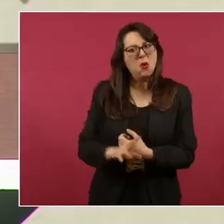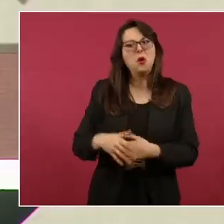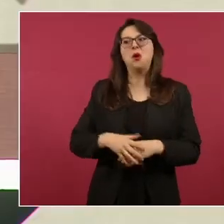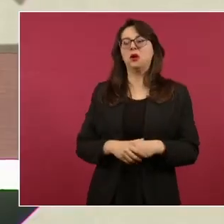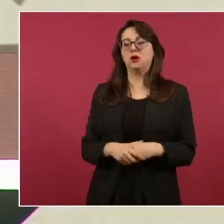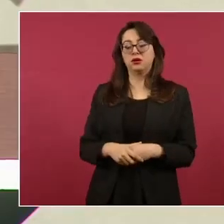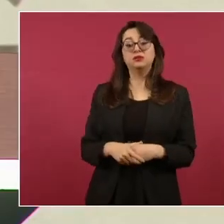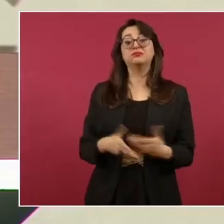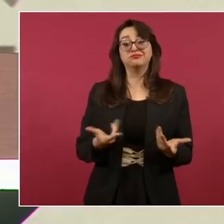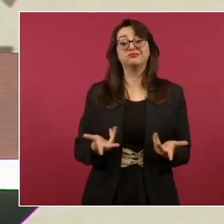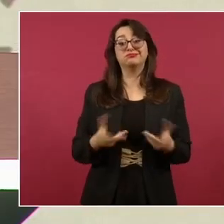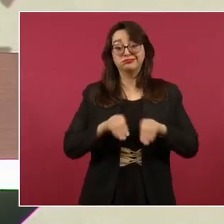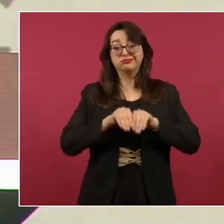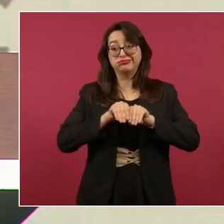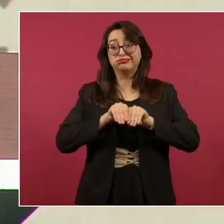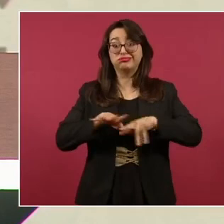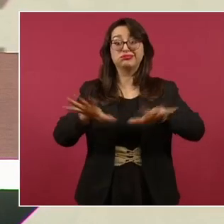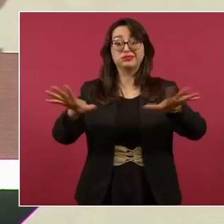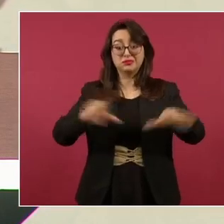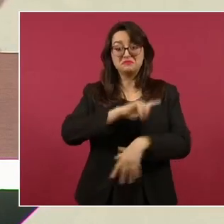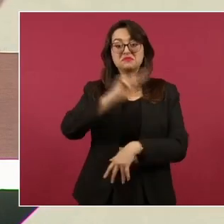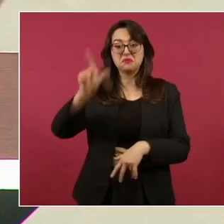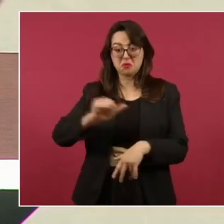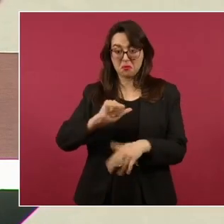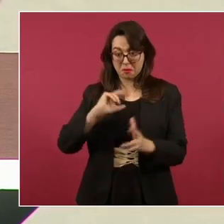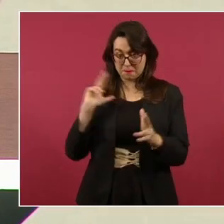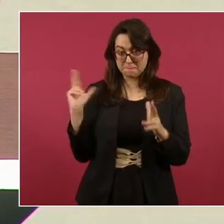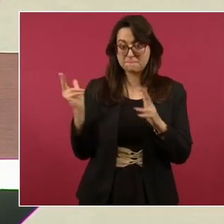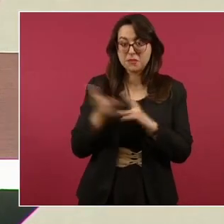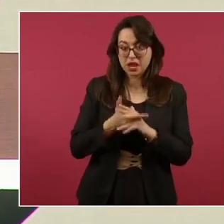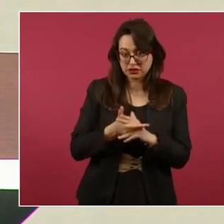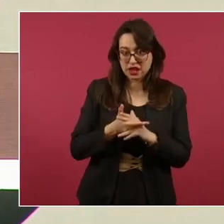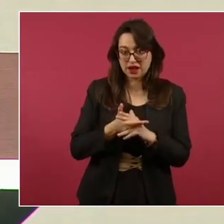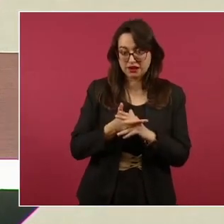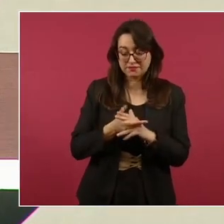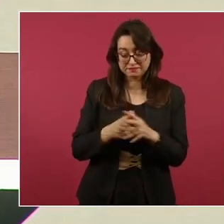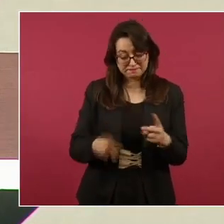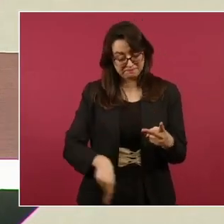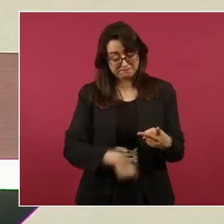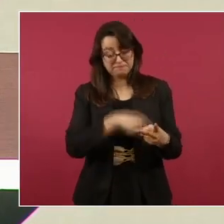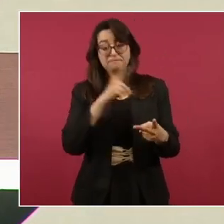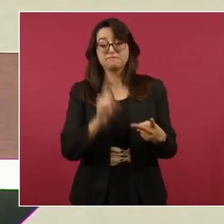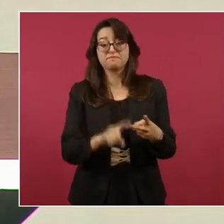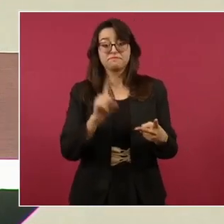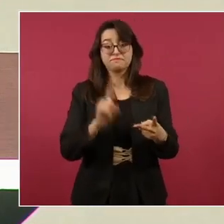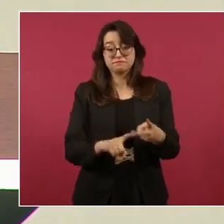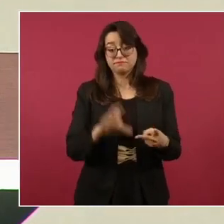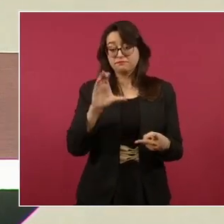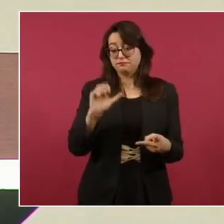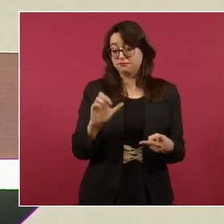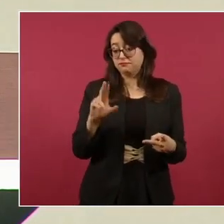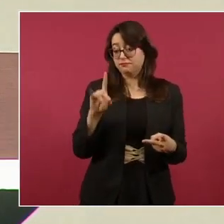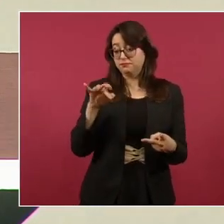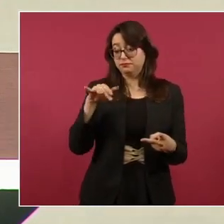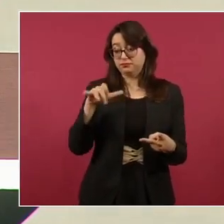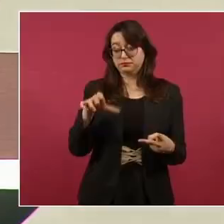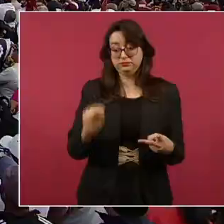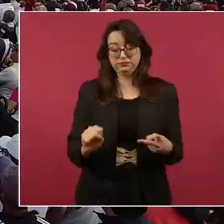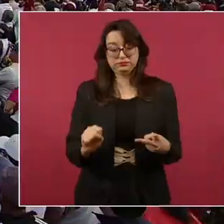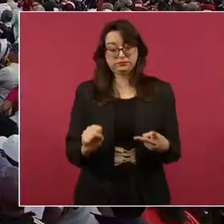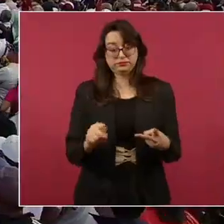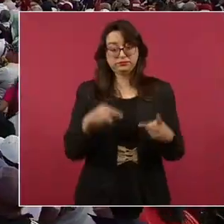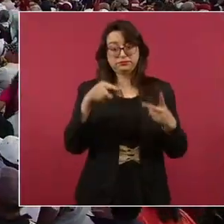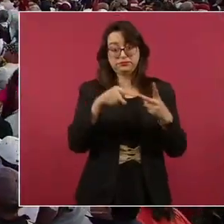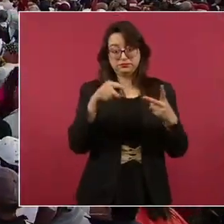mismo sucedió cuando la expropiación, que aunque no afectaba de manera directa a